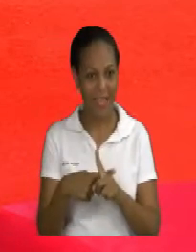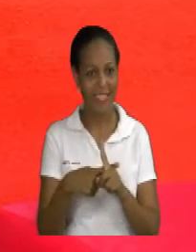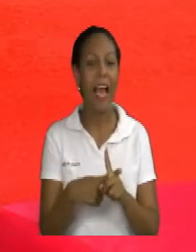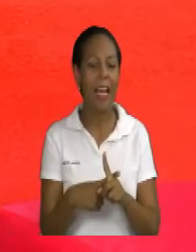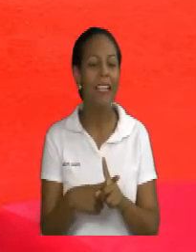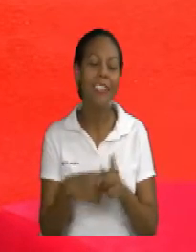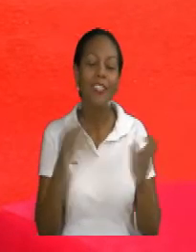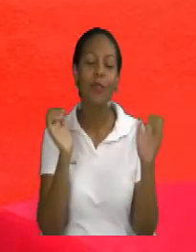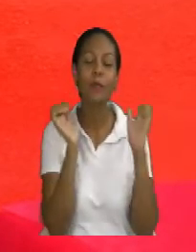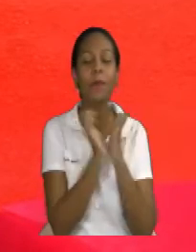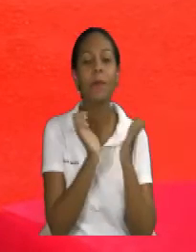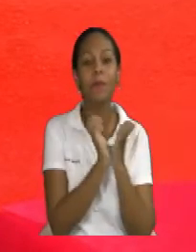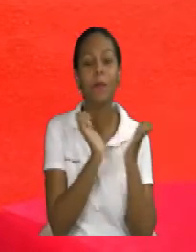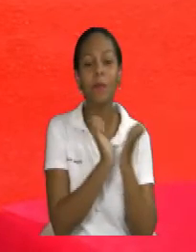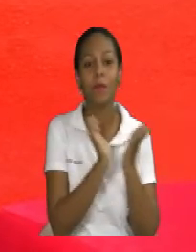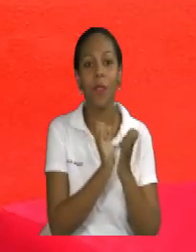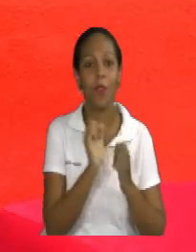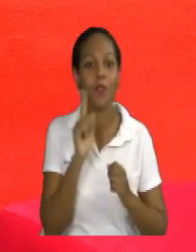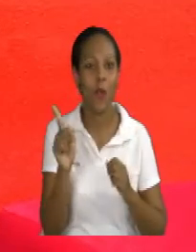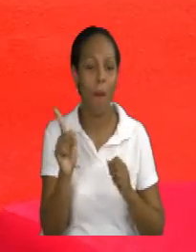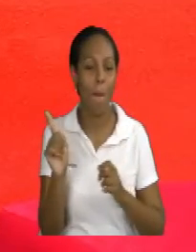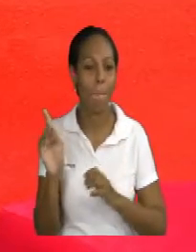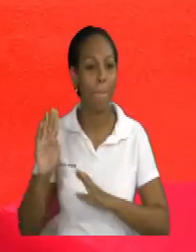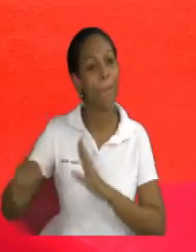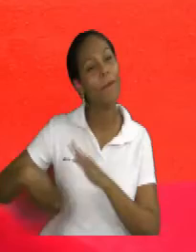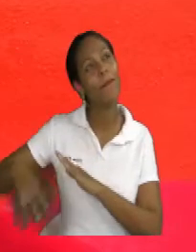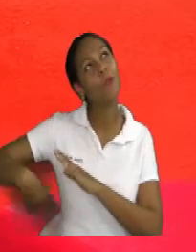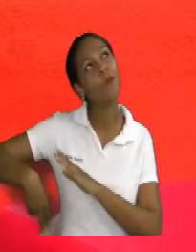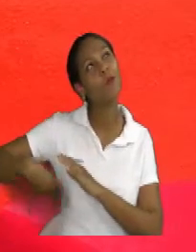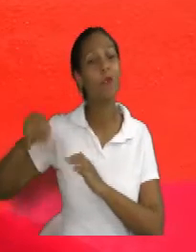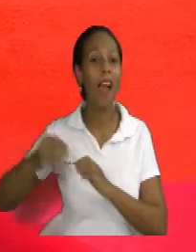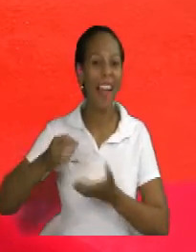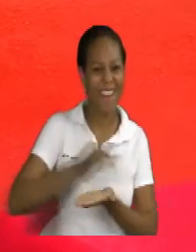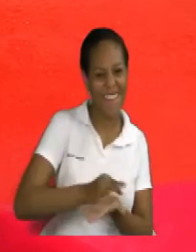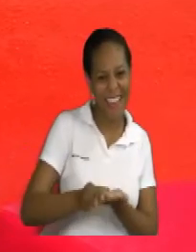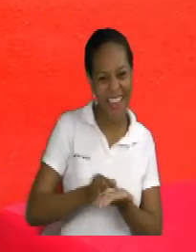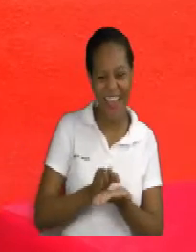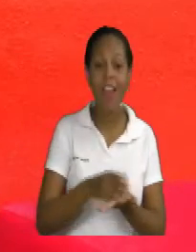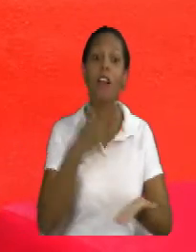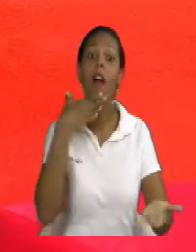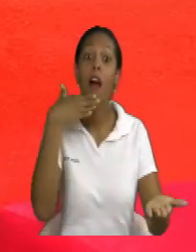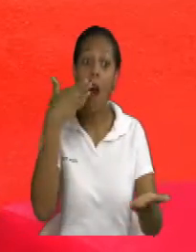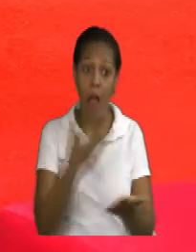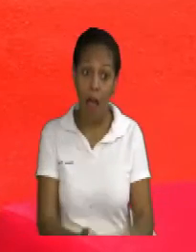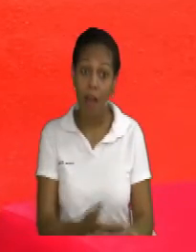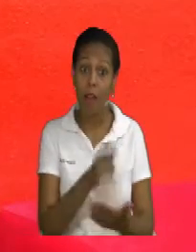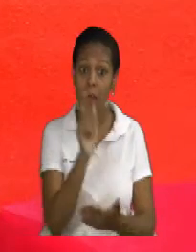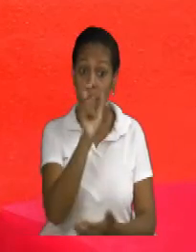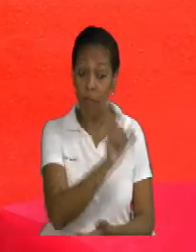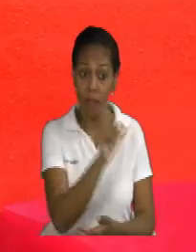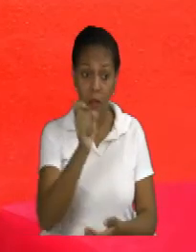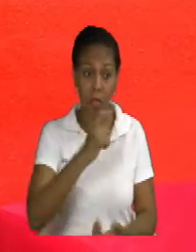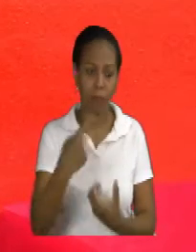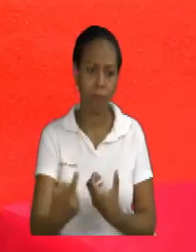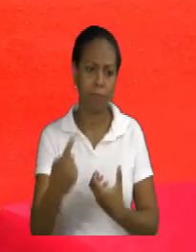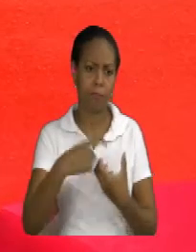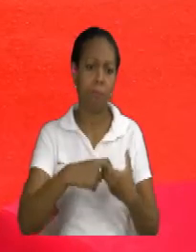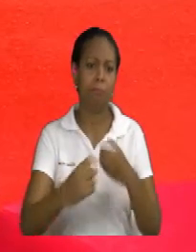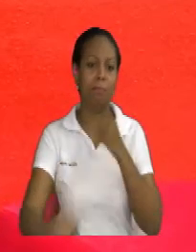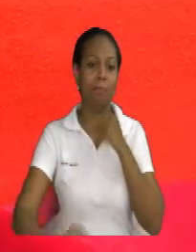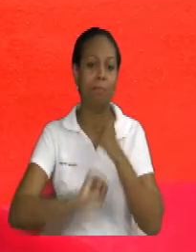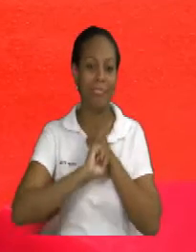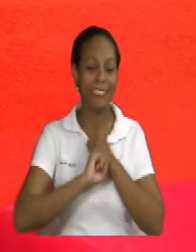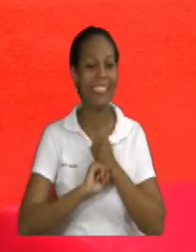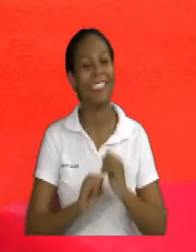de mayo que se realizó el bingo. Queremos agradecerles a todas aquellas personas que se vincularon con esta noble